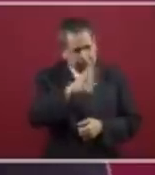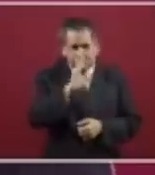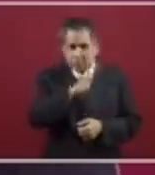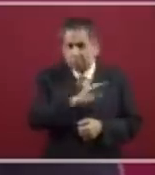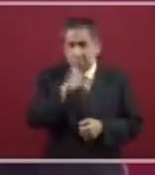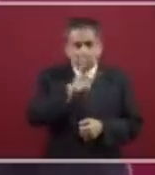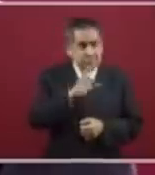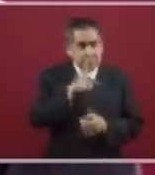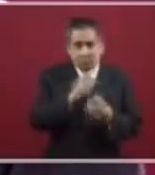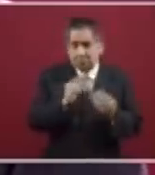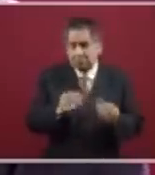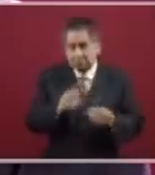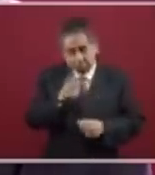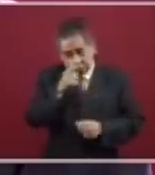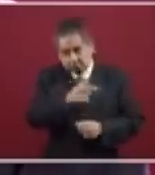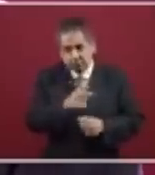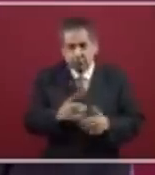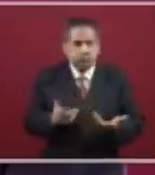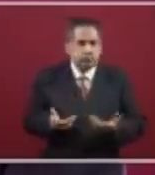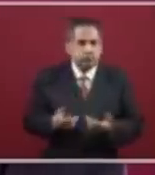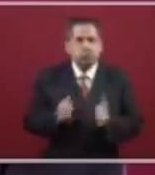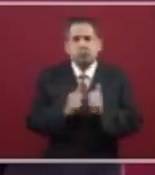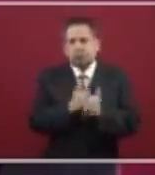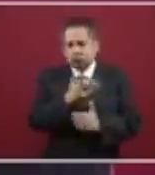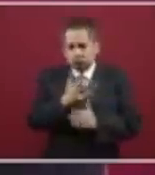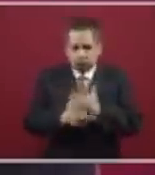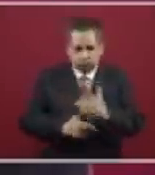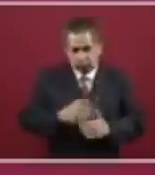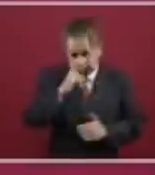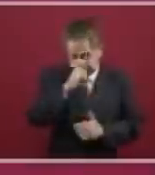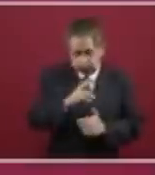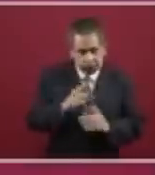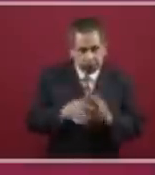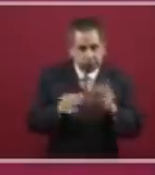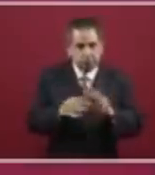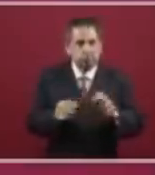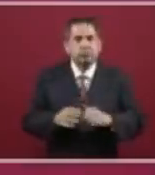Entonces, de manera muy respetuosa,